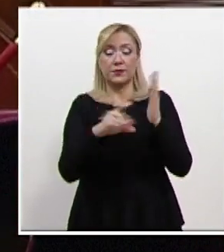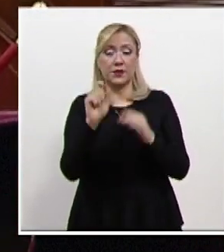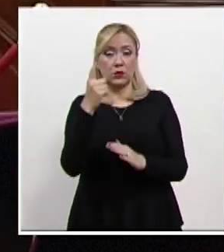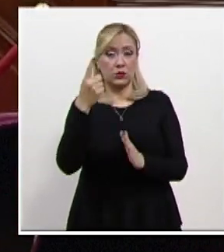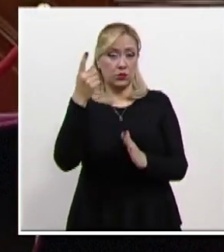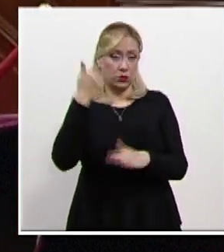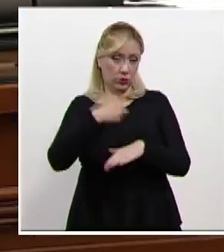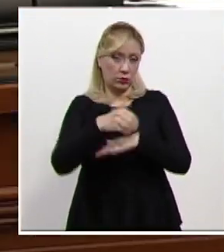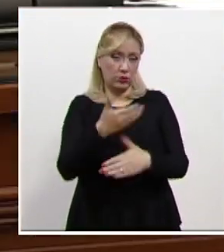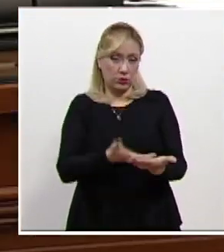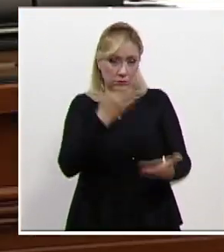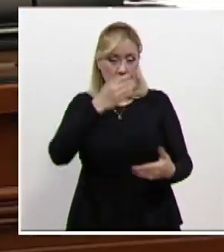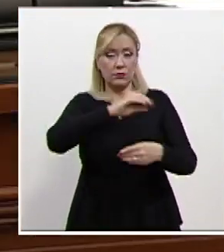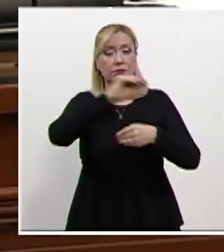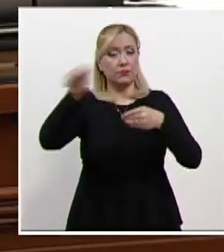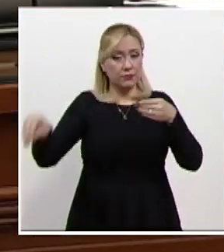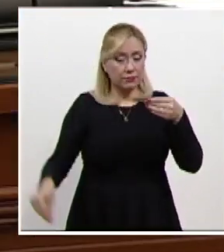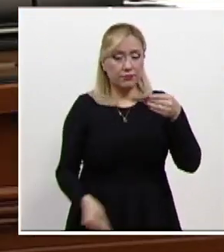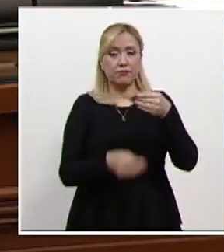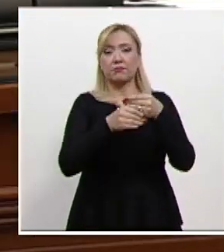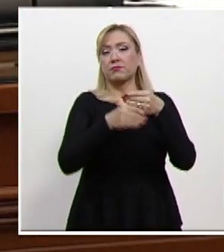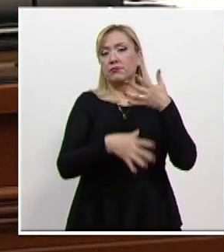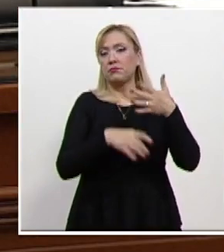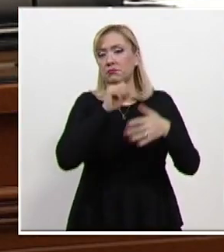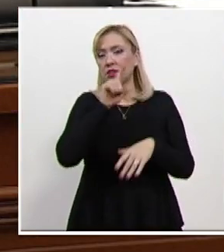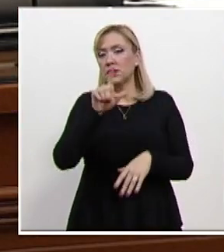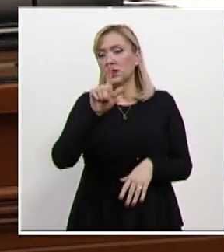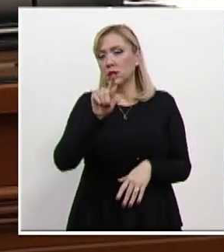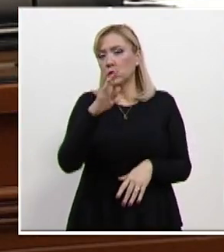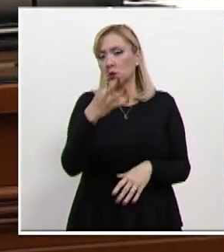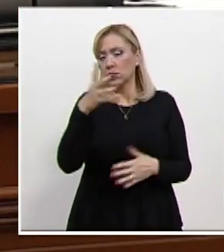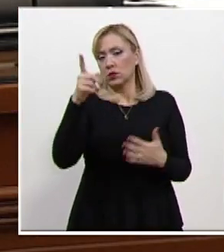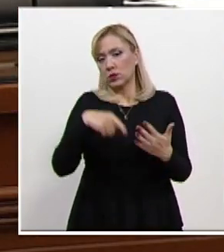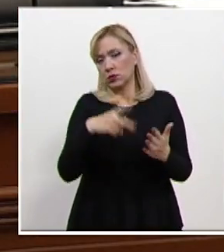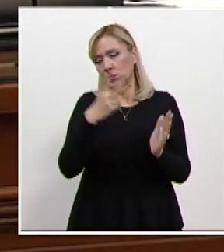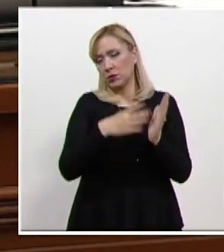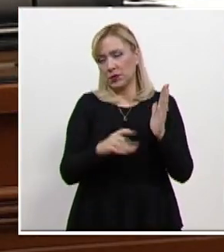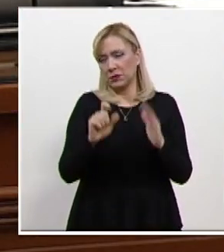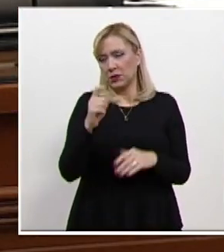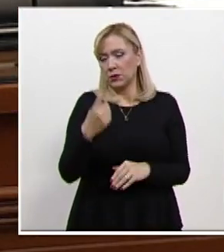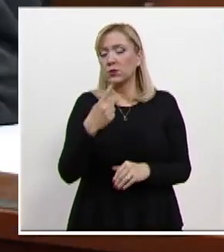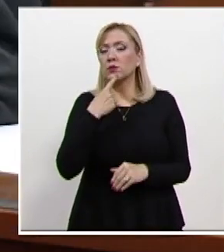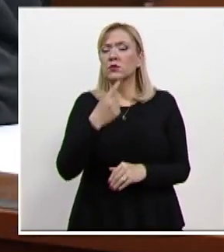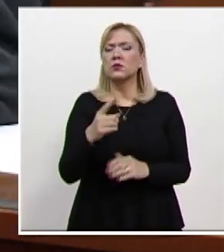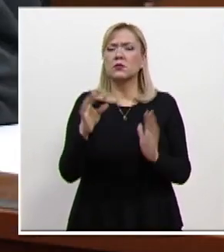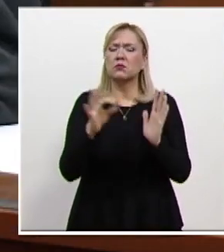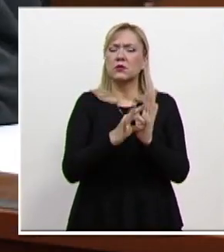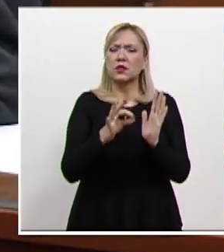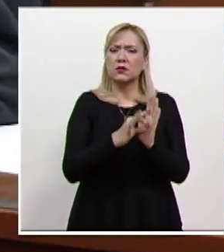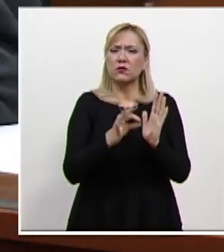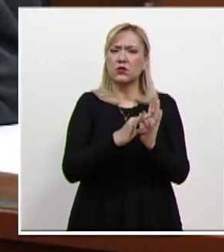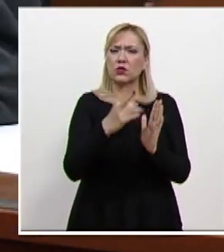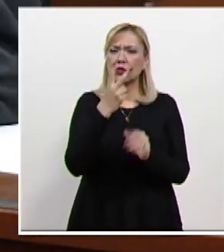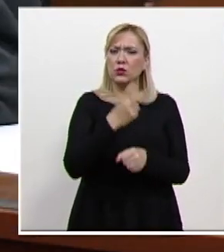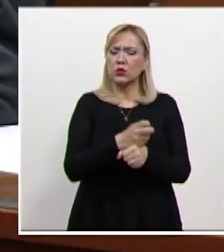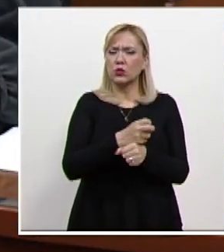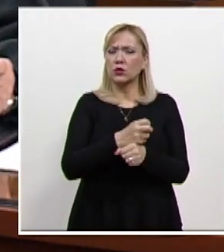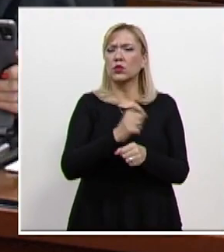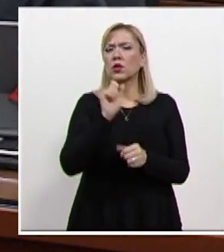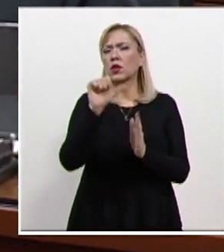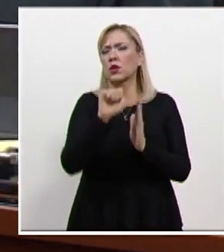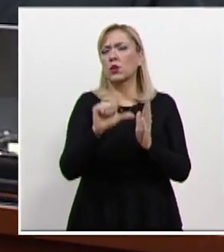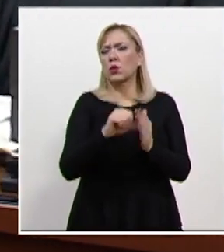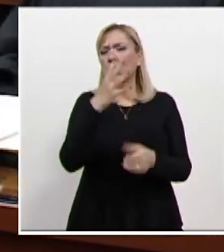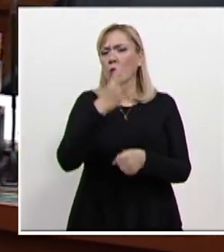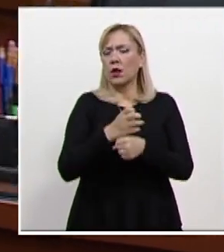72/2021 y su acumulada 74, en la que invalidó una porción del párrafo cuarto del artículo segundo de la Constitución del Estado de